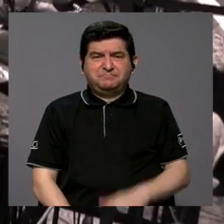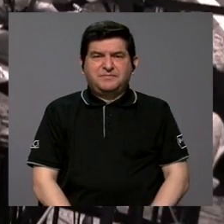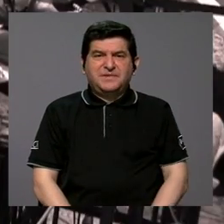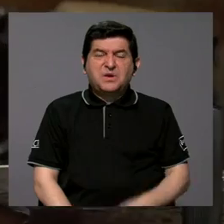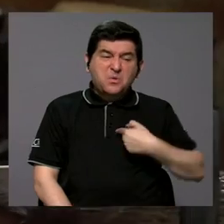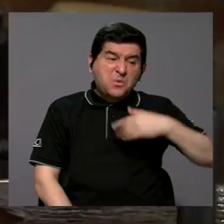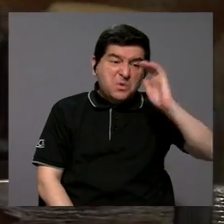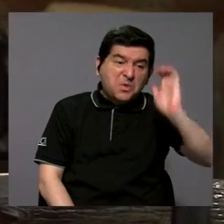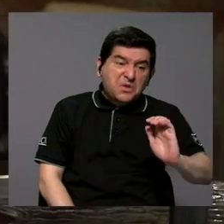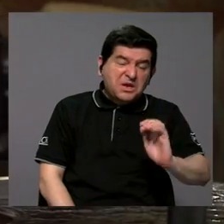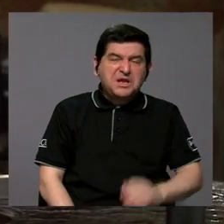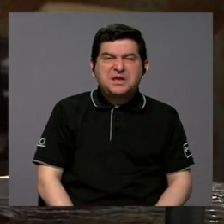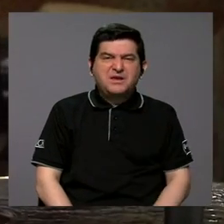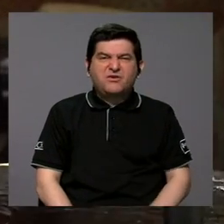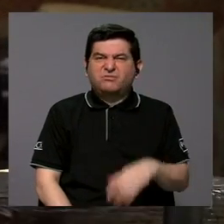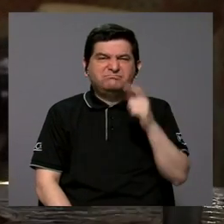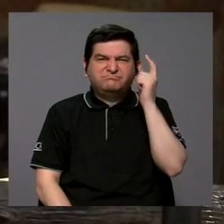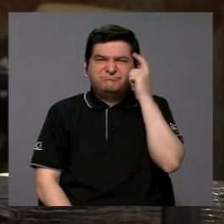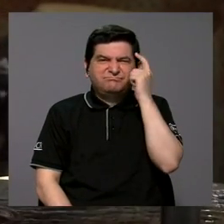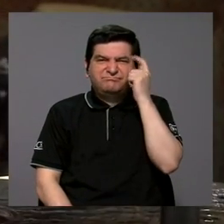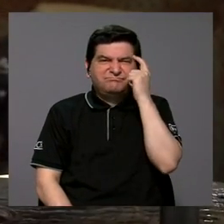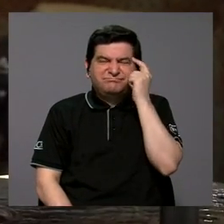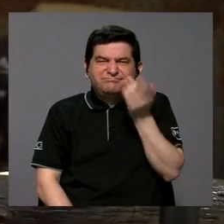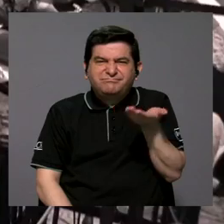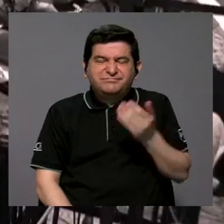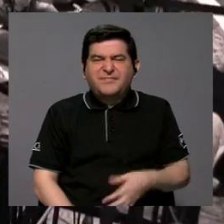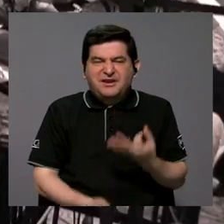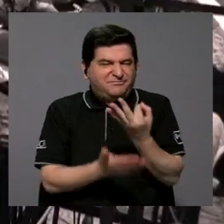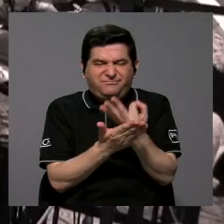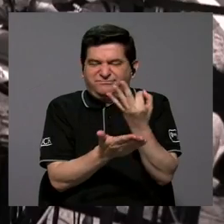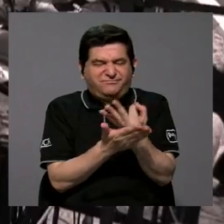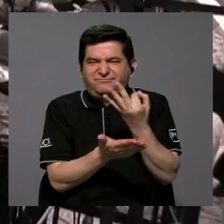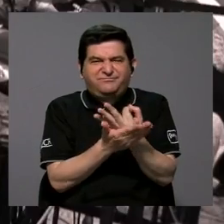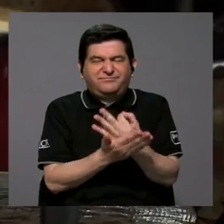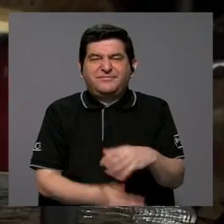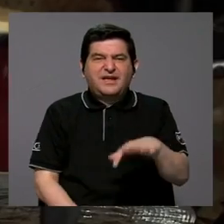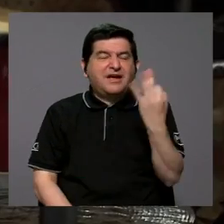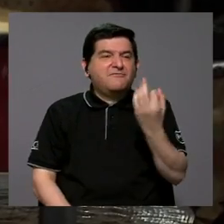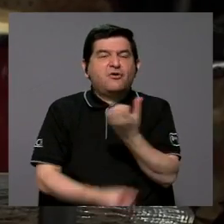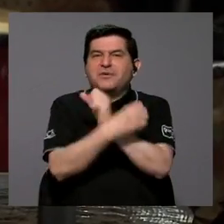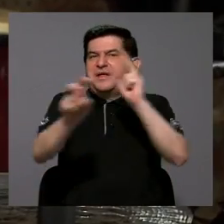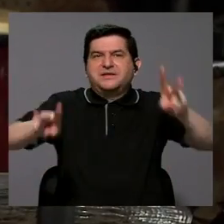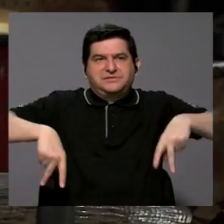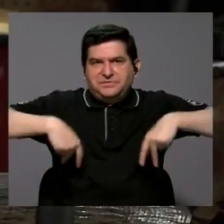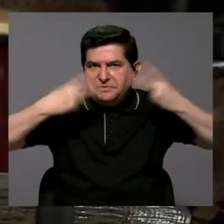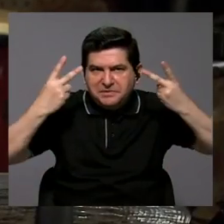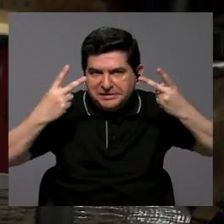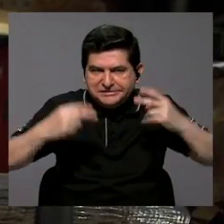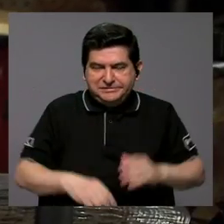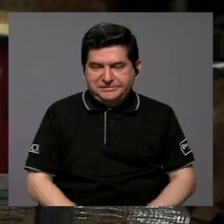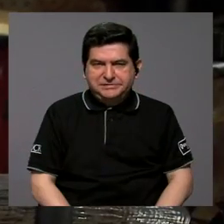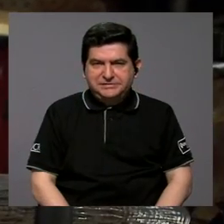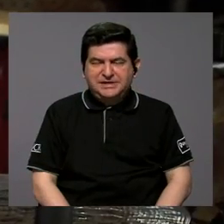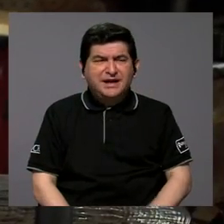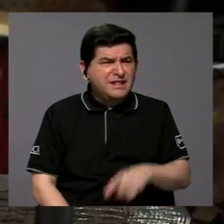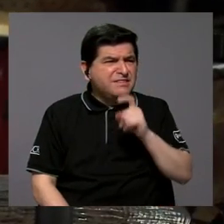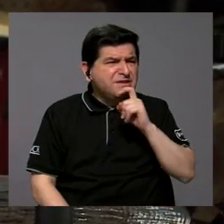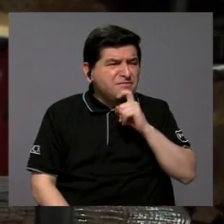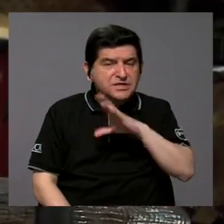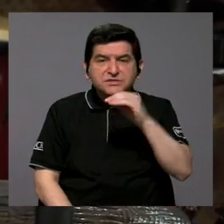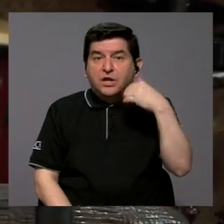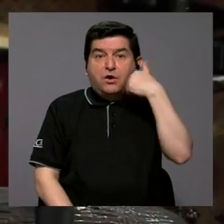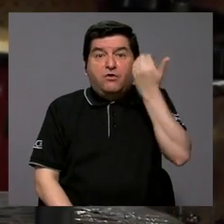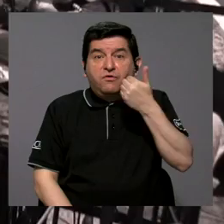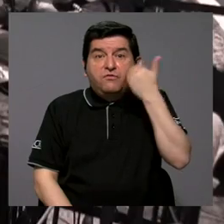Uno de chiquillo así no piensa, digamos, en lo financiero, en la forma de sobrevivir, en si es difícil o